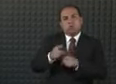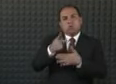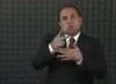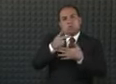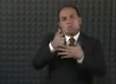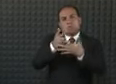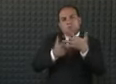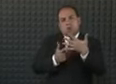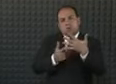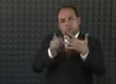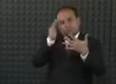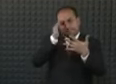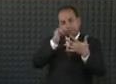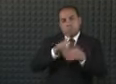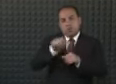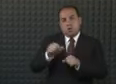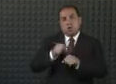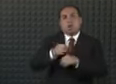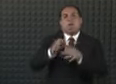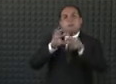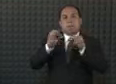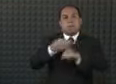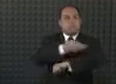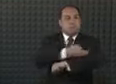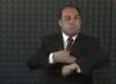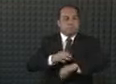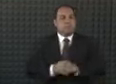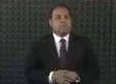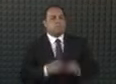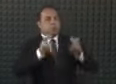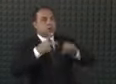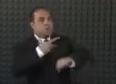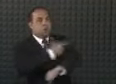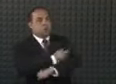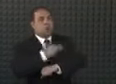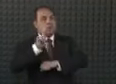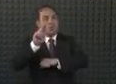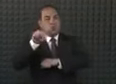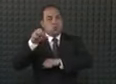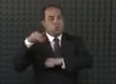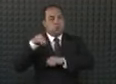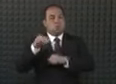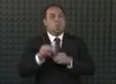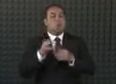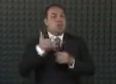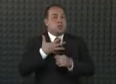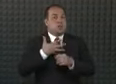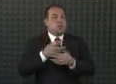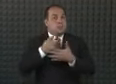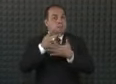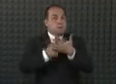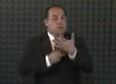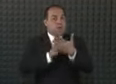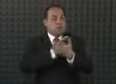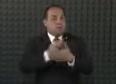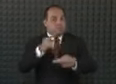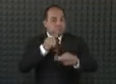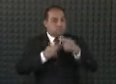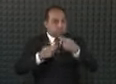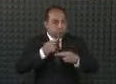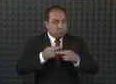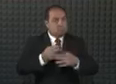los informaremos a las familias. Sobre la vacunación, la UNAM sacó ya los lineamientos para los que pueden regresar a